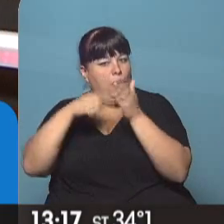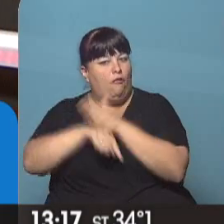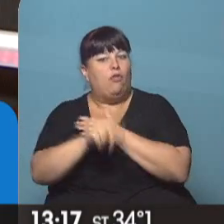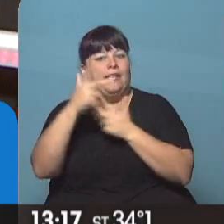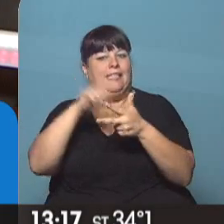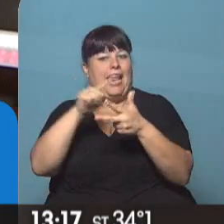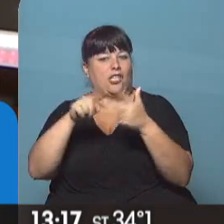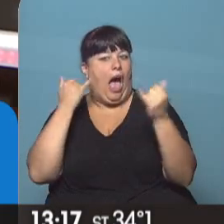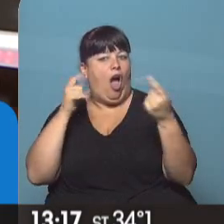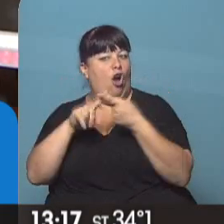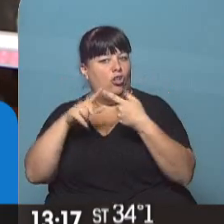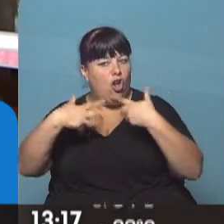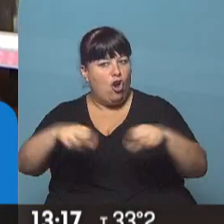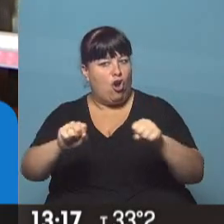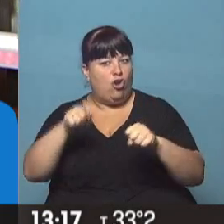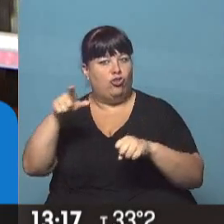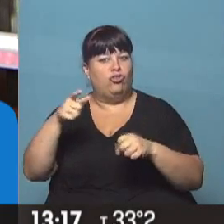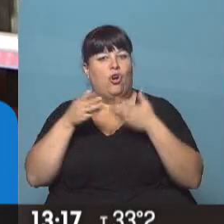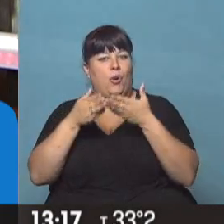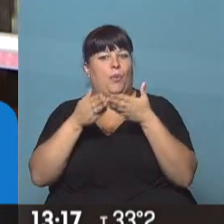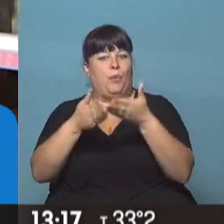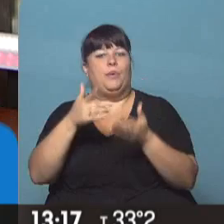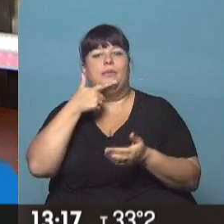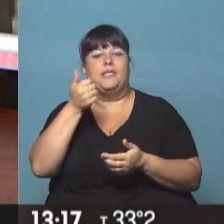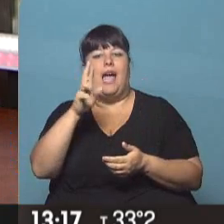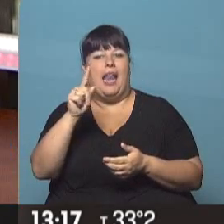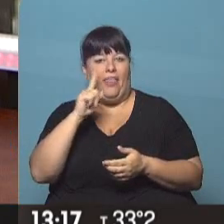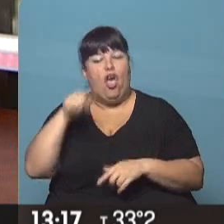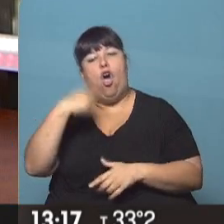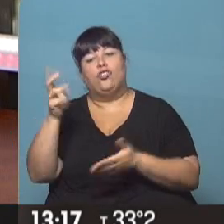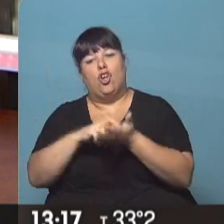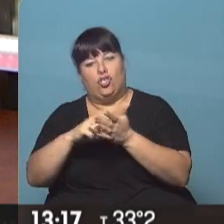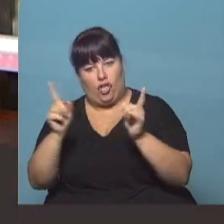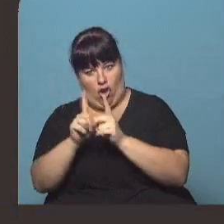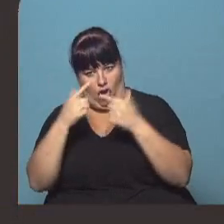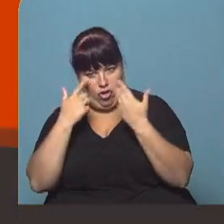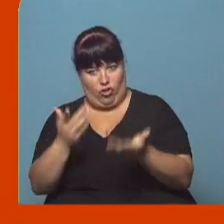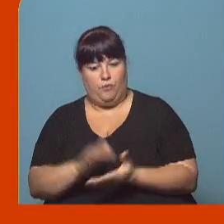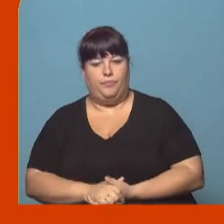tres contactos encontrados por el destructor Sarandí. Tenemos más noticias en esta síntesis.